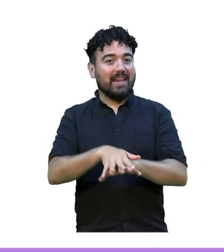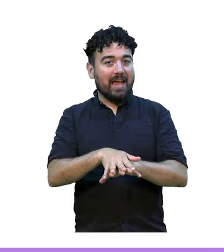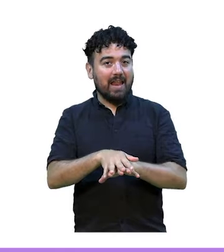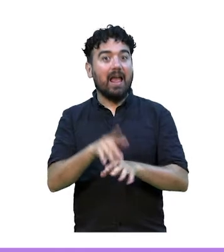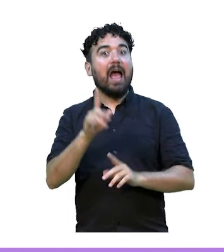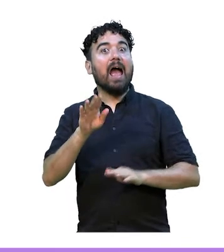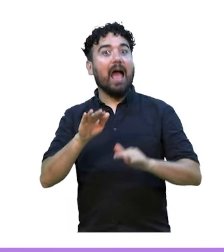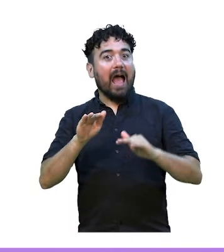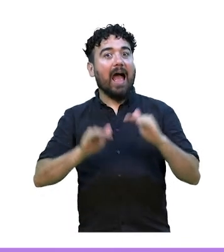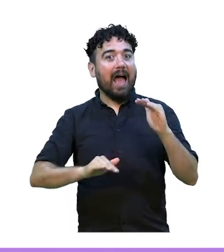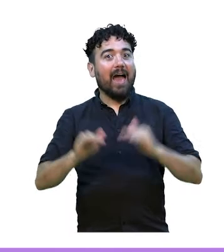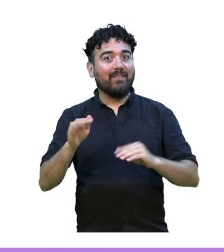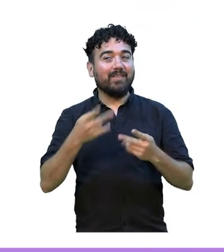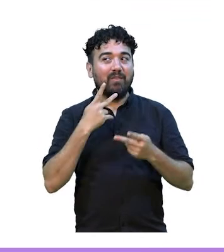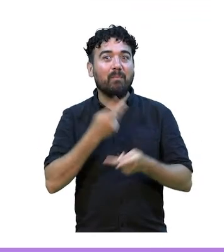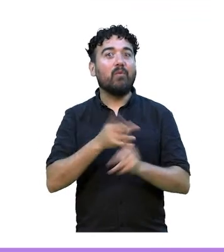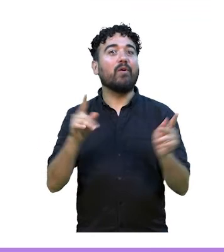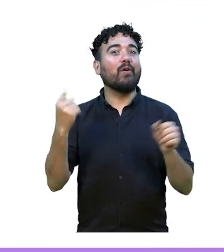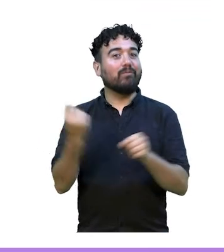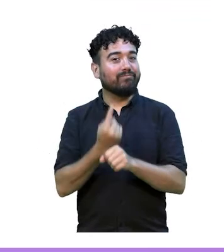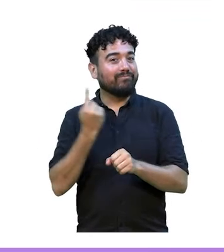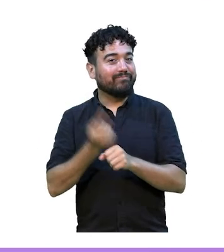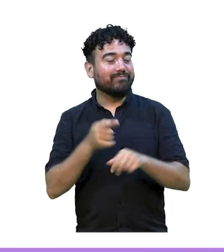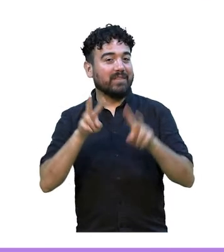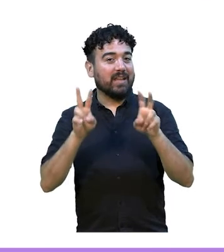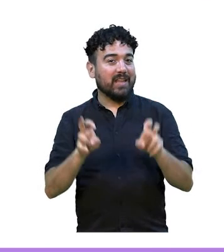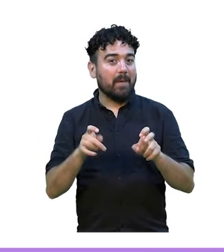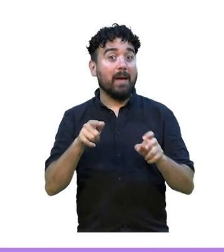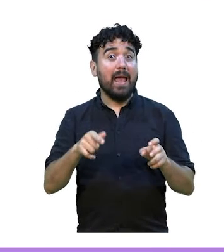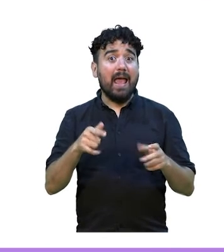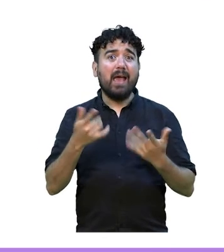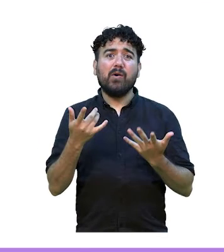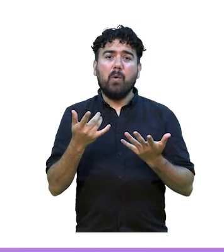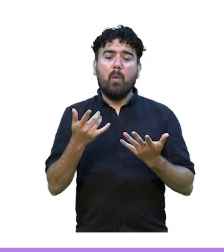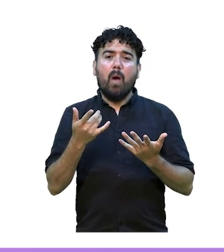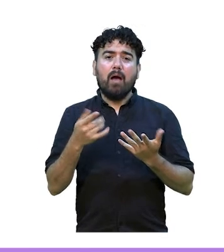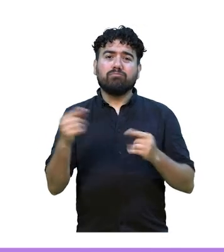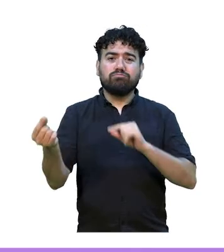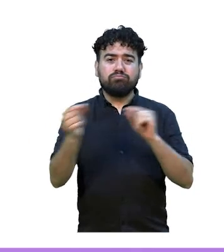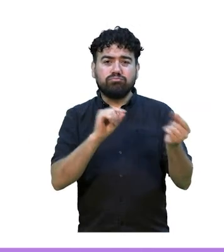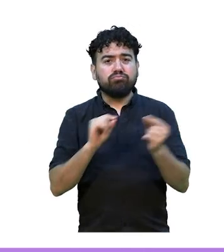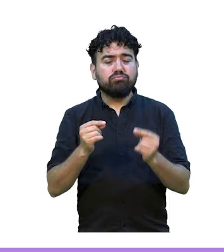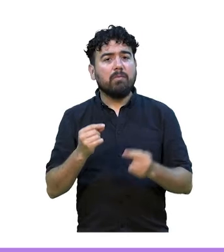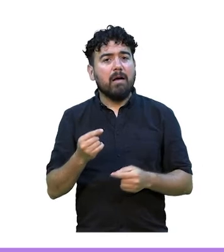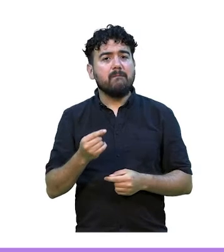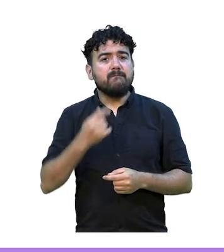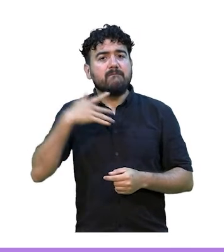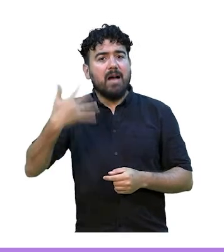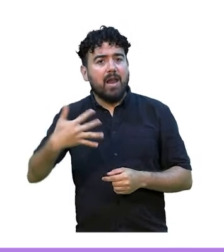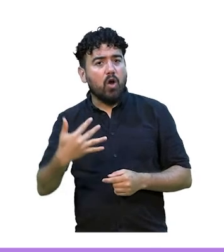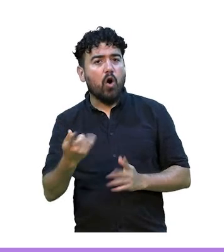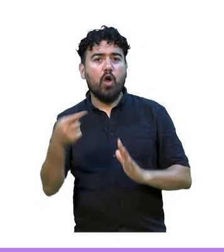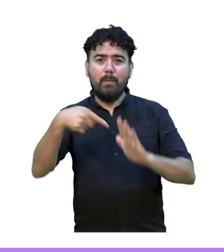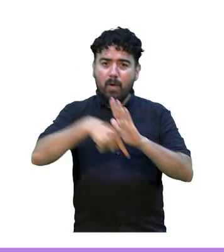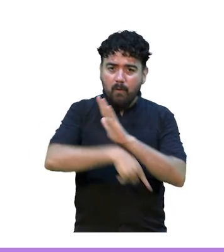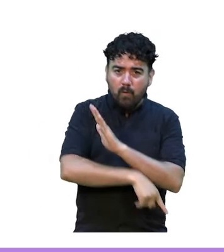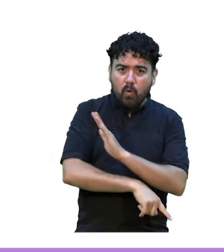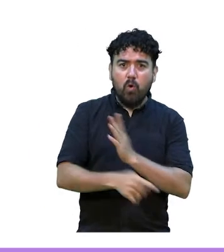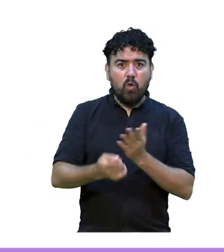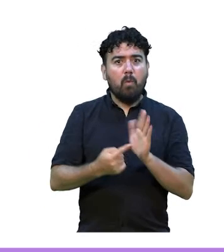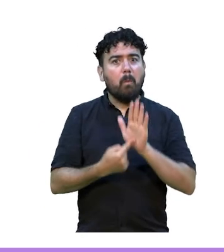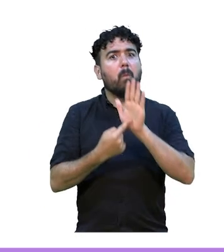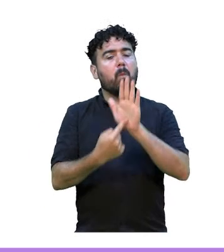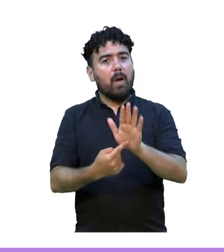la discusión pública, ¿cierto? Pero que muchas veces hace noticia principalmente por su discusión valórica y no su